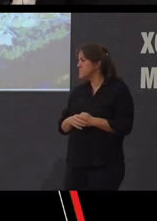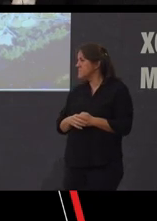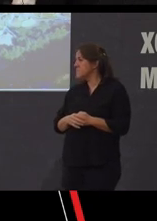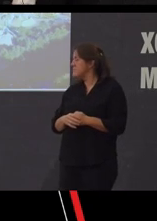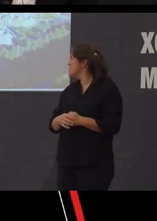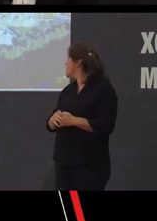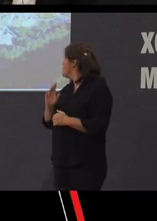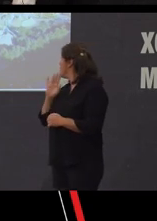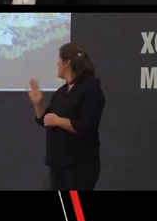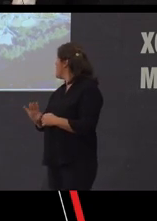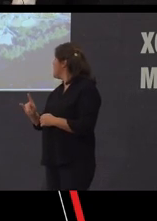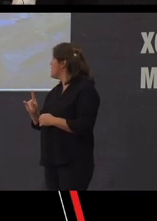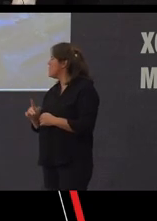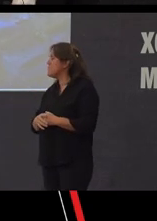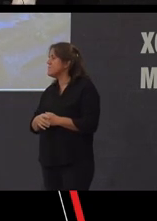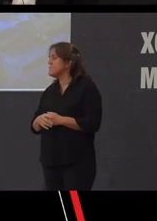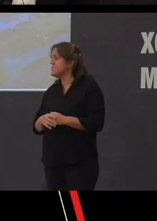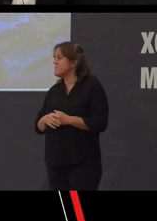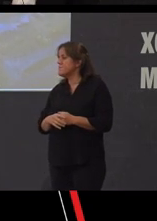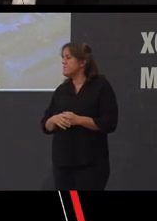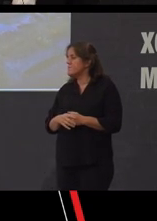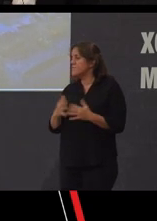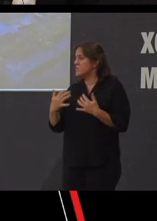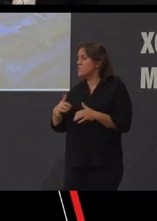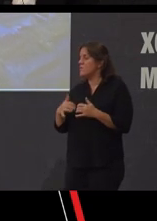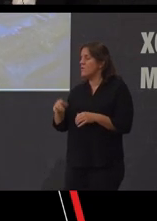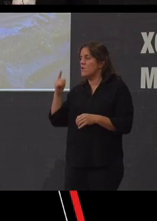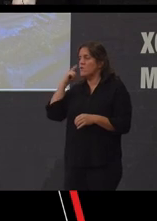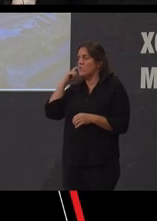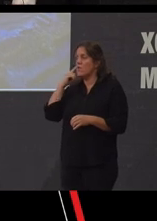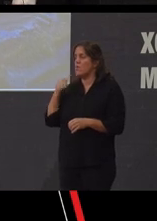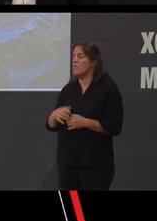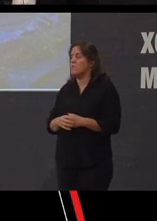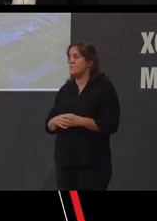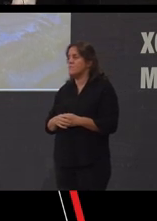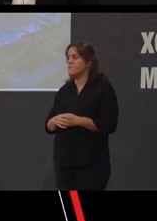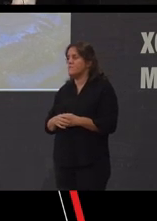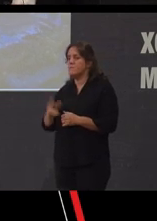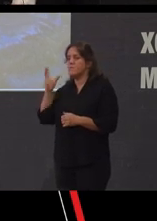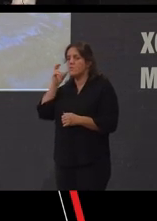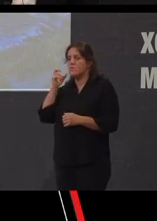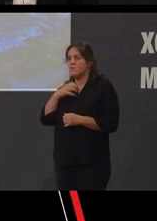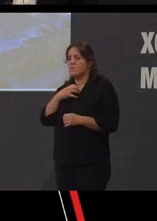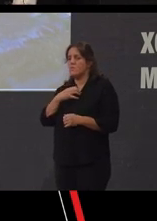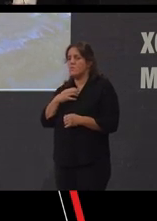Non, parece que non... que non se pode escoitar.